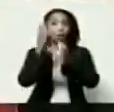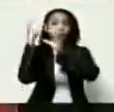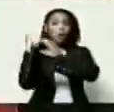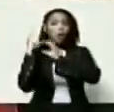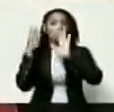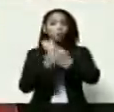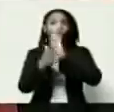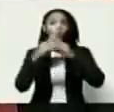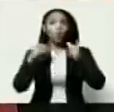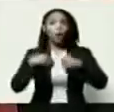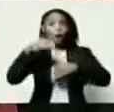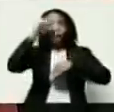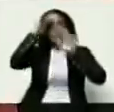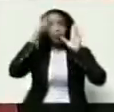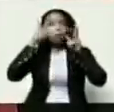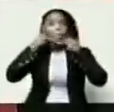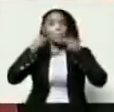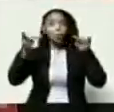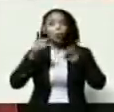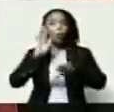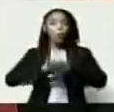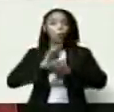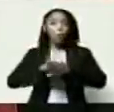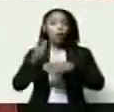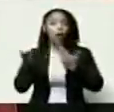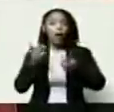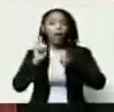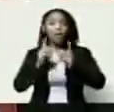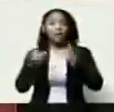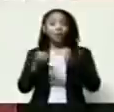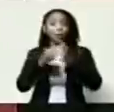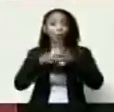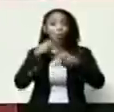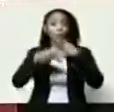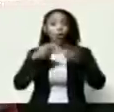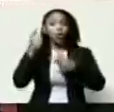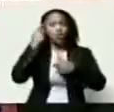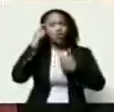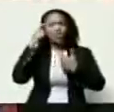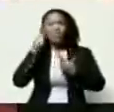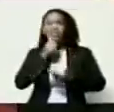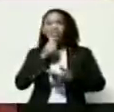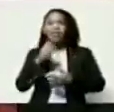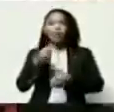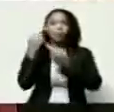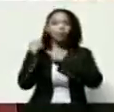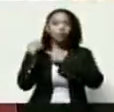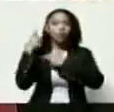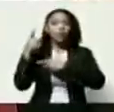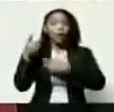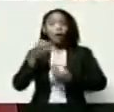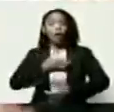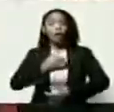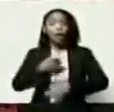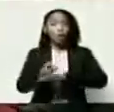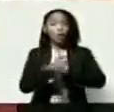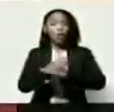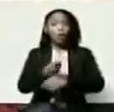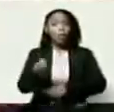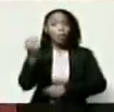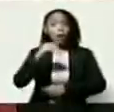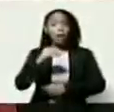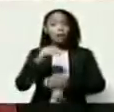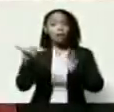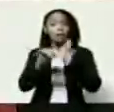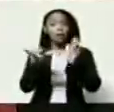de atención al público, porque a veces el partido no sabía quién designaban en las alcaldías, que son el gobierno más cercano, para estar